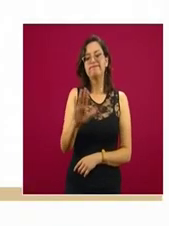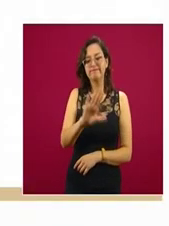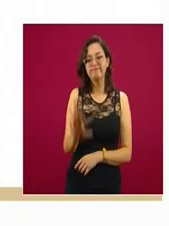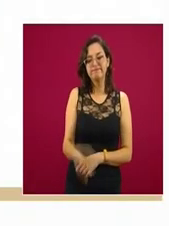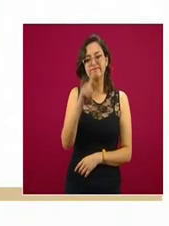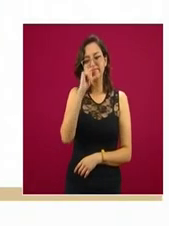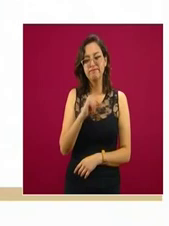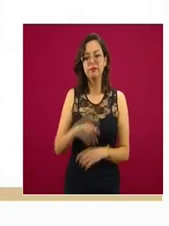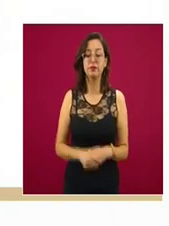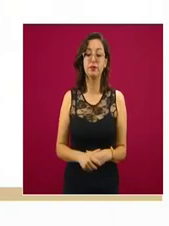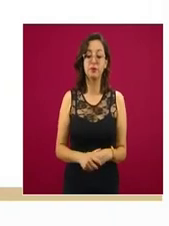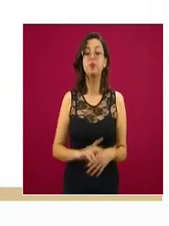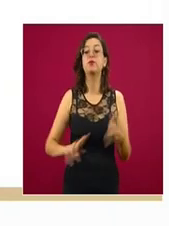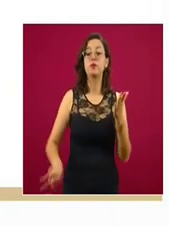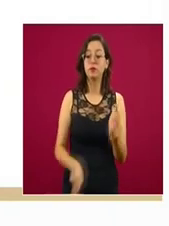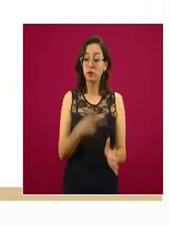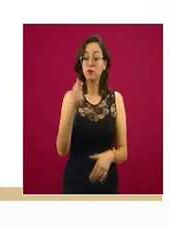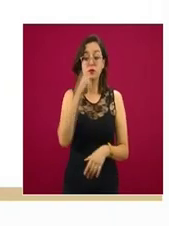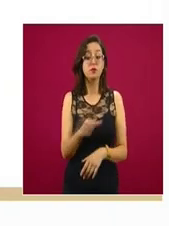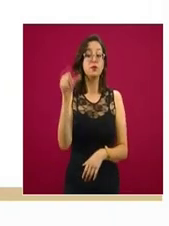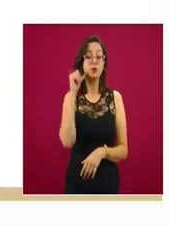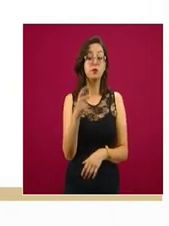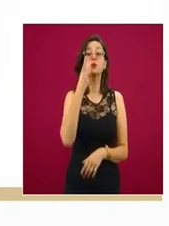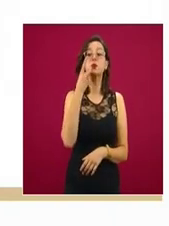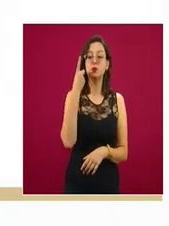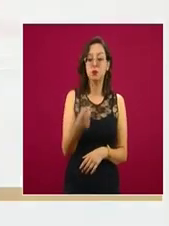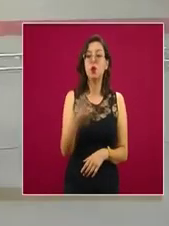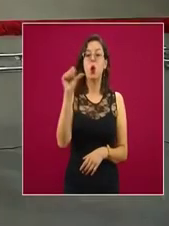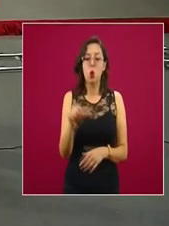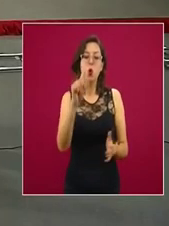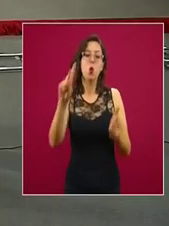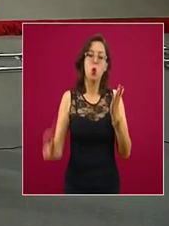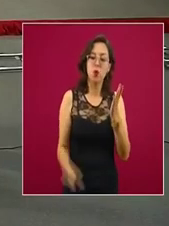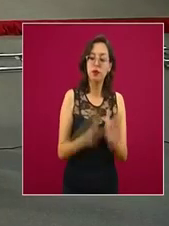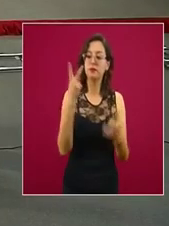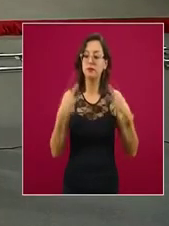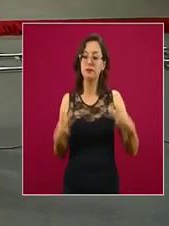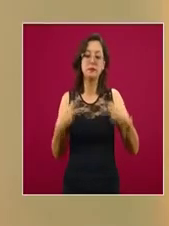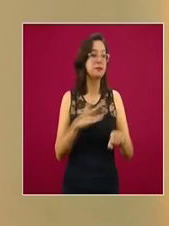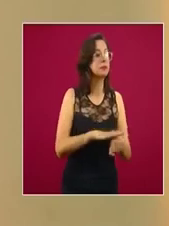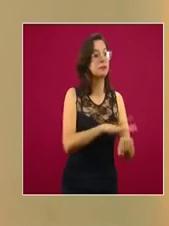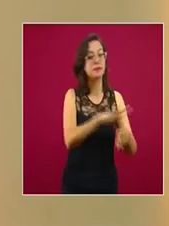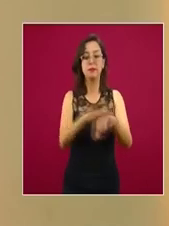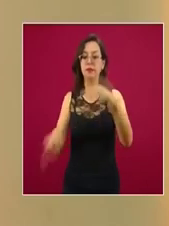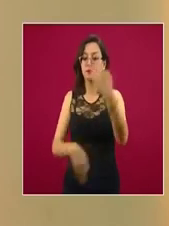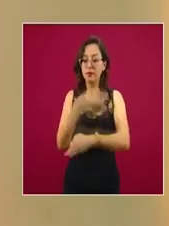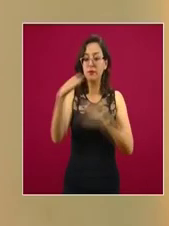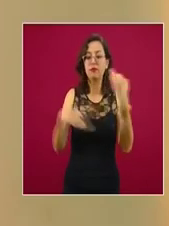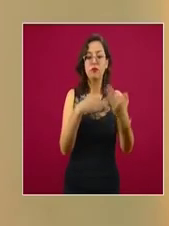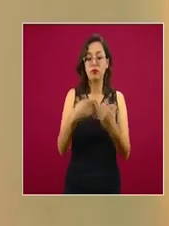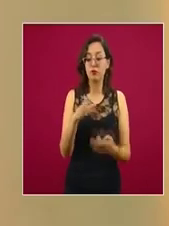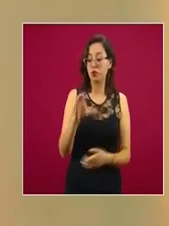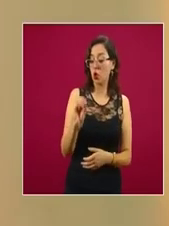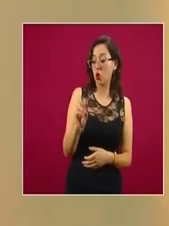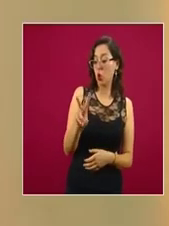COVID. Y aquí reitero lo mismo que dije ayer en la noche, quiero volverlo a retomar para toda la población. COVID es una enfermedad que